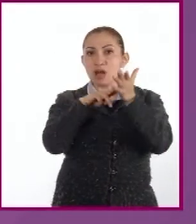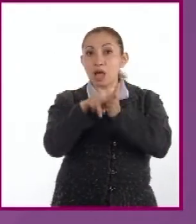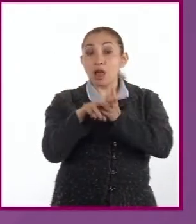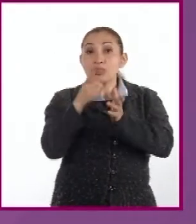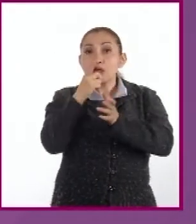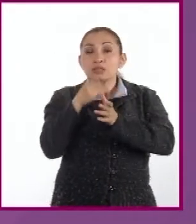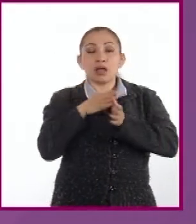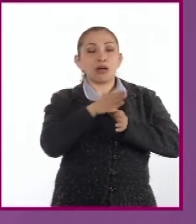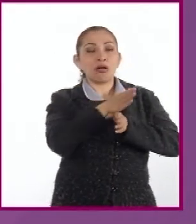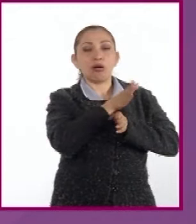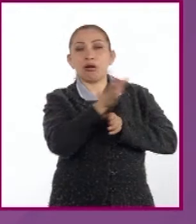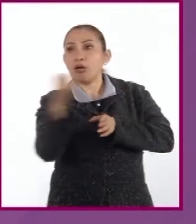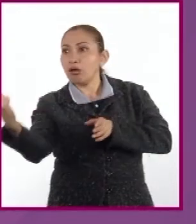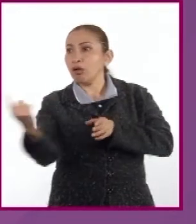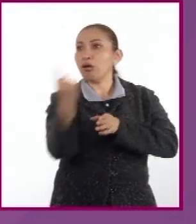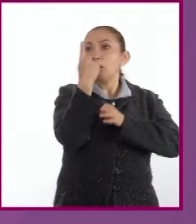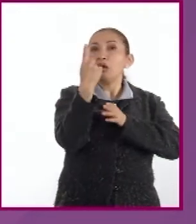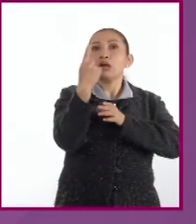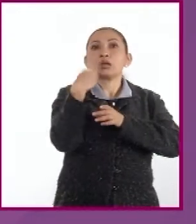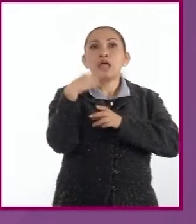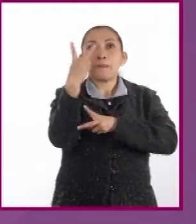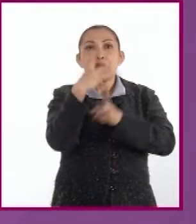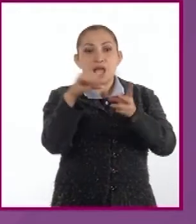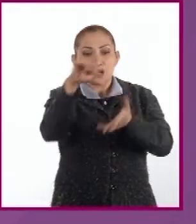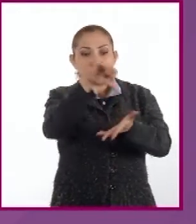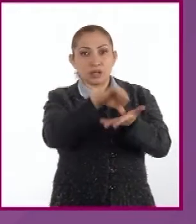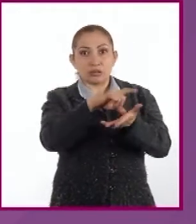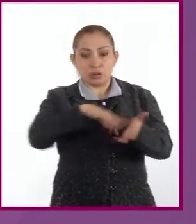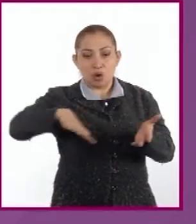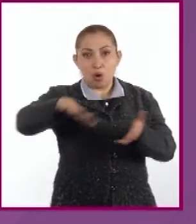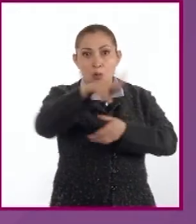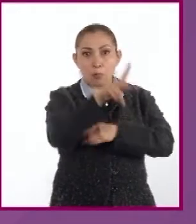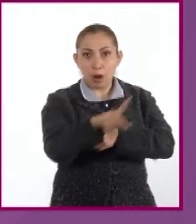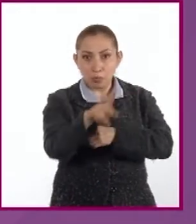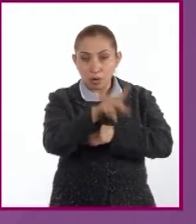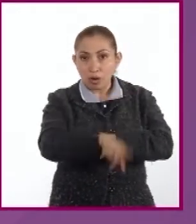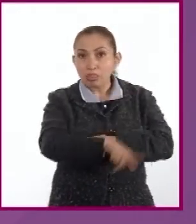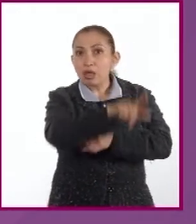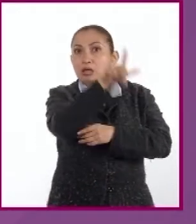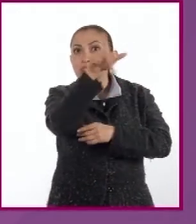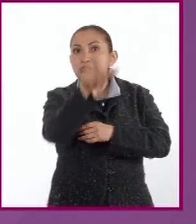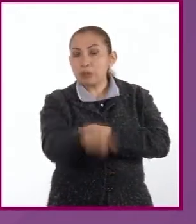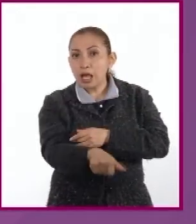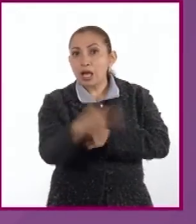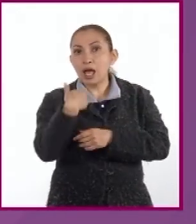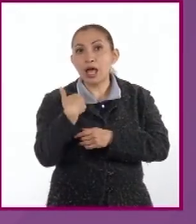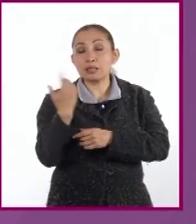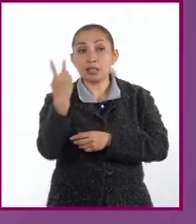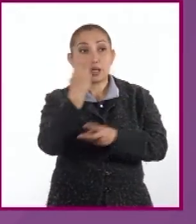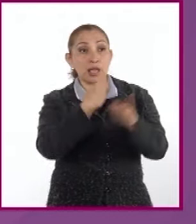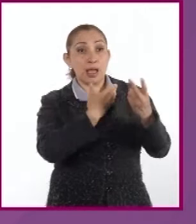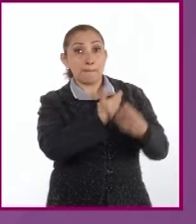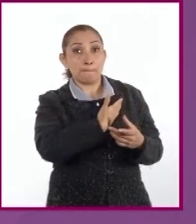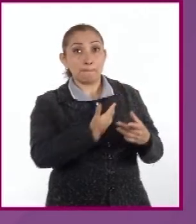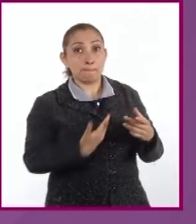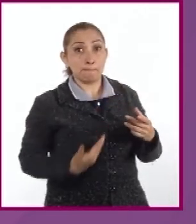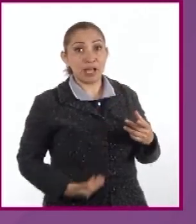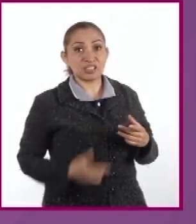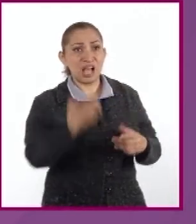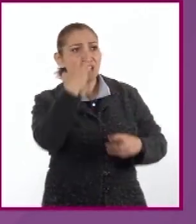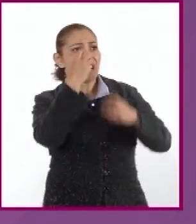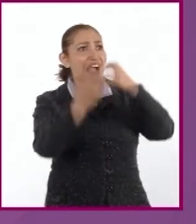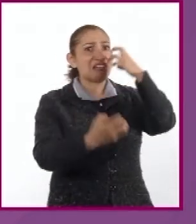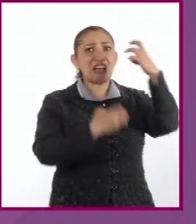de una curva del camino y que llegaba hasta el centro del pueblo. Después entraba a la presidencia haciendo mucho